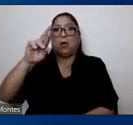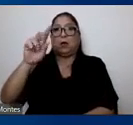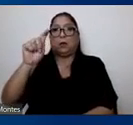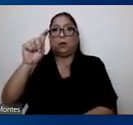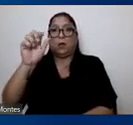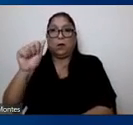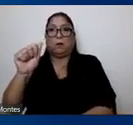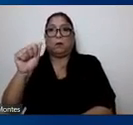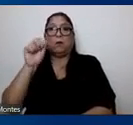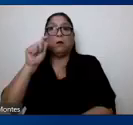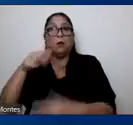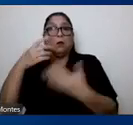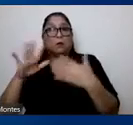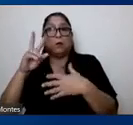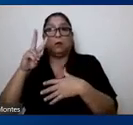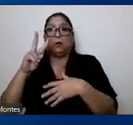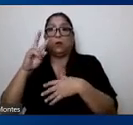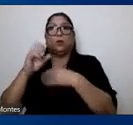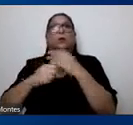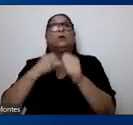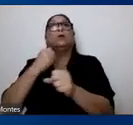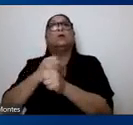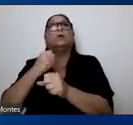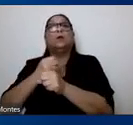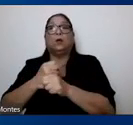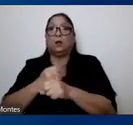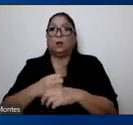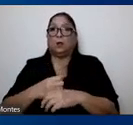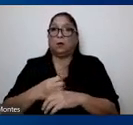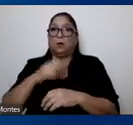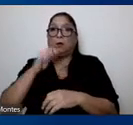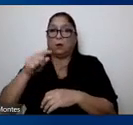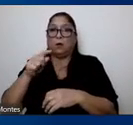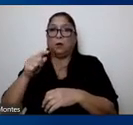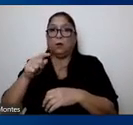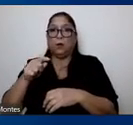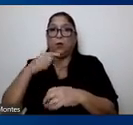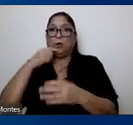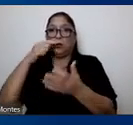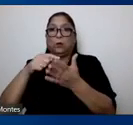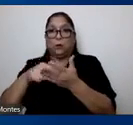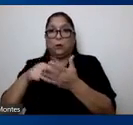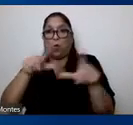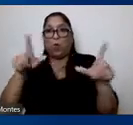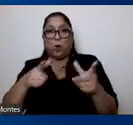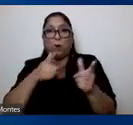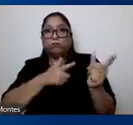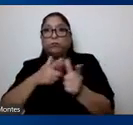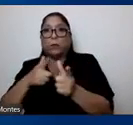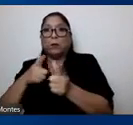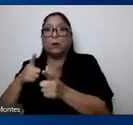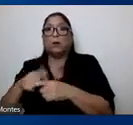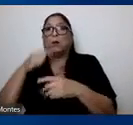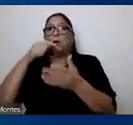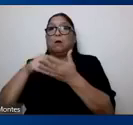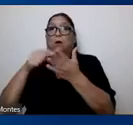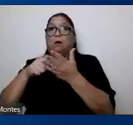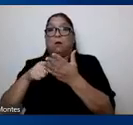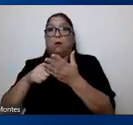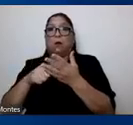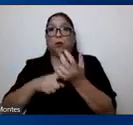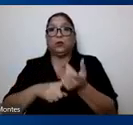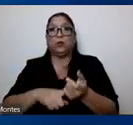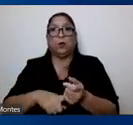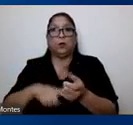fundado 2 años previo, en el año 82 y en el año 84, ingresa a la escena armada con consignas revolucionarias